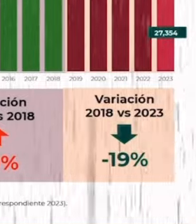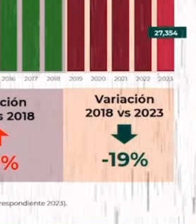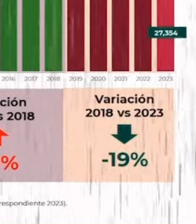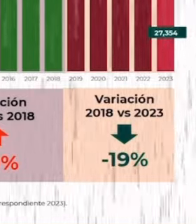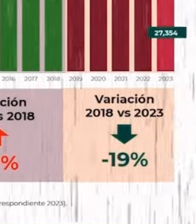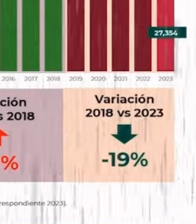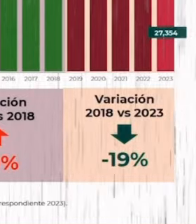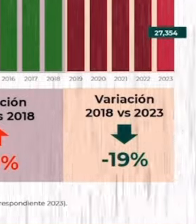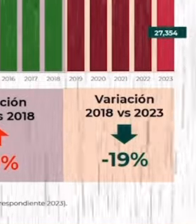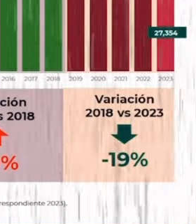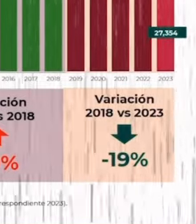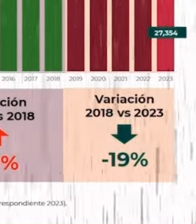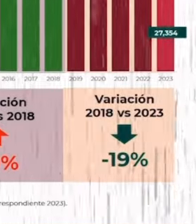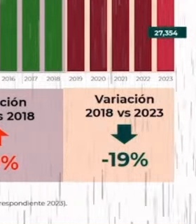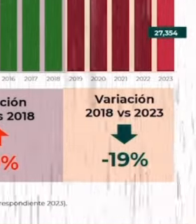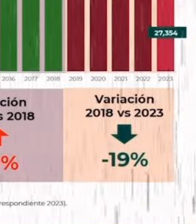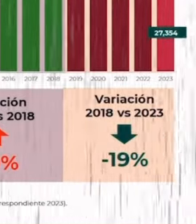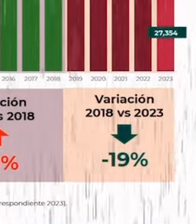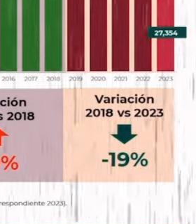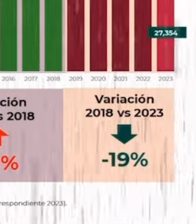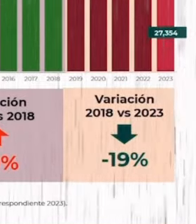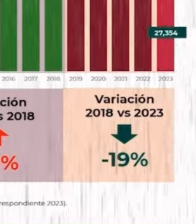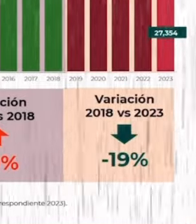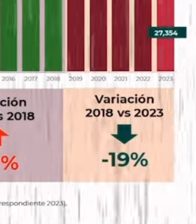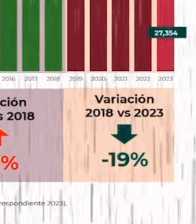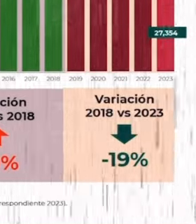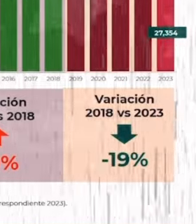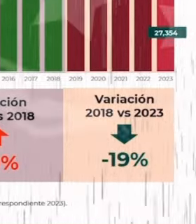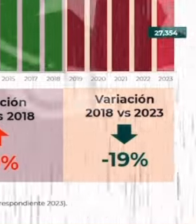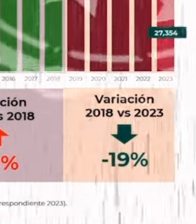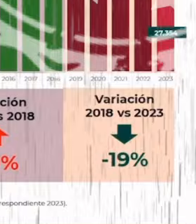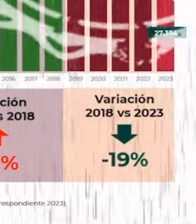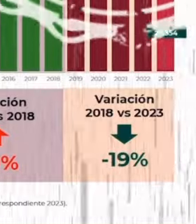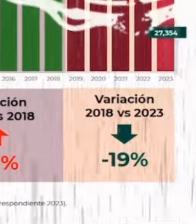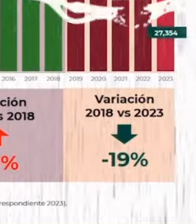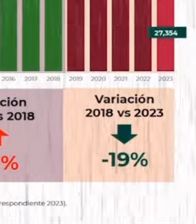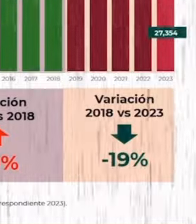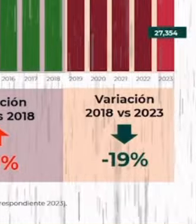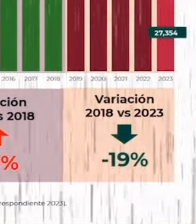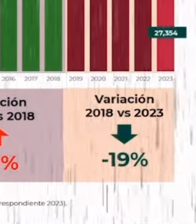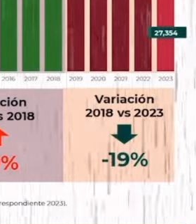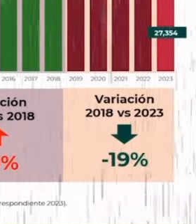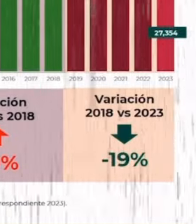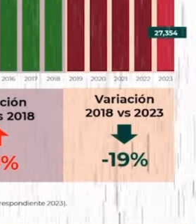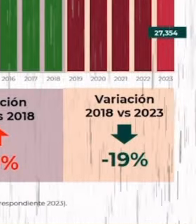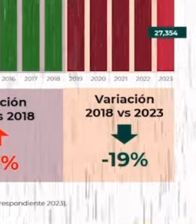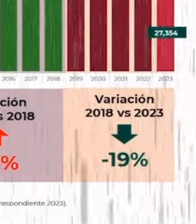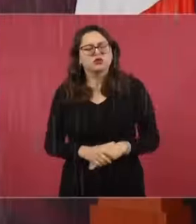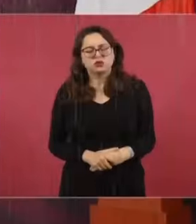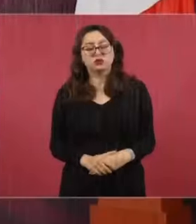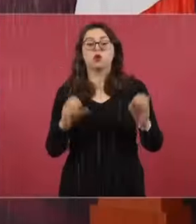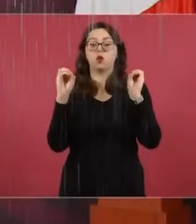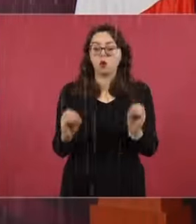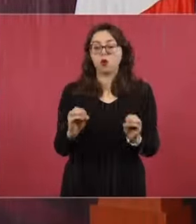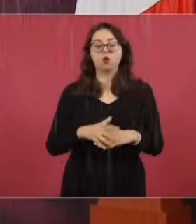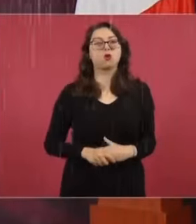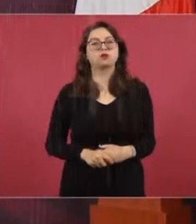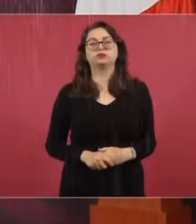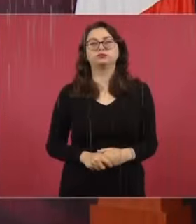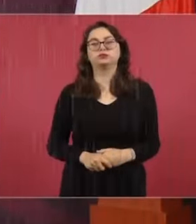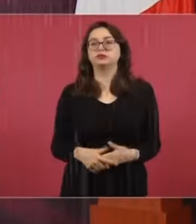o cuándo se había visto que se apoyara tanto a los jóvenes o cuándo que